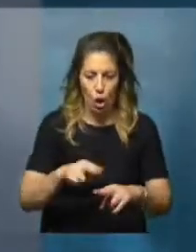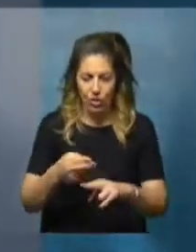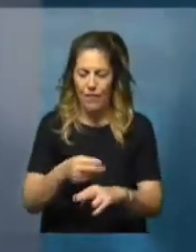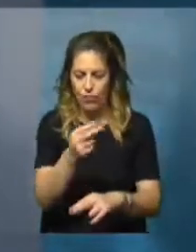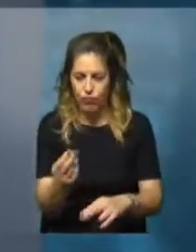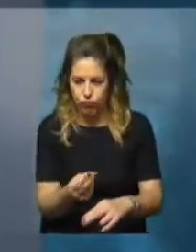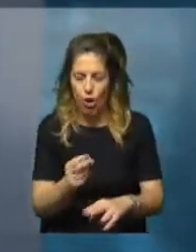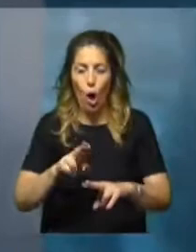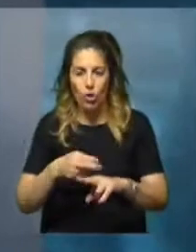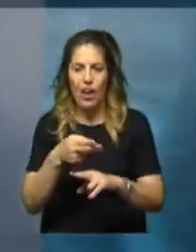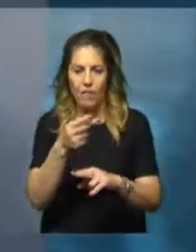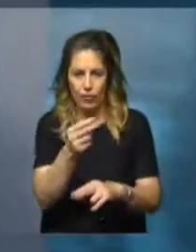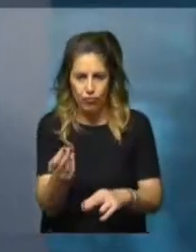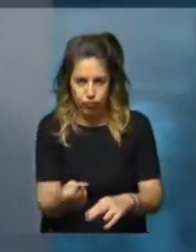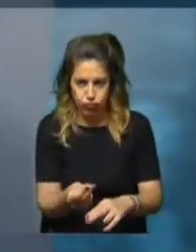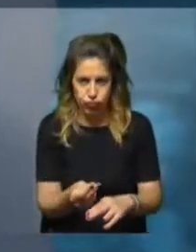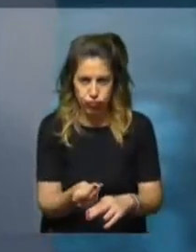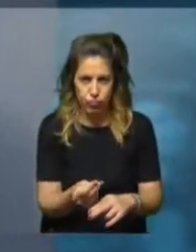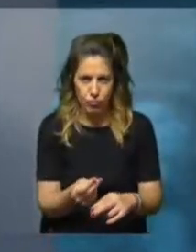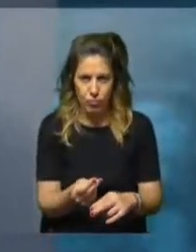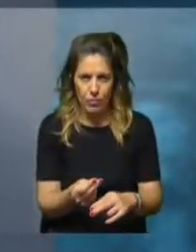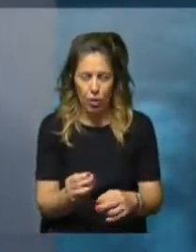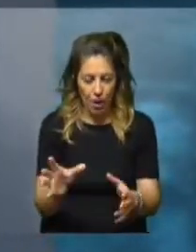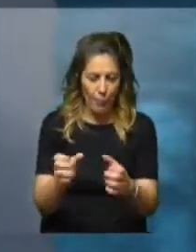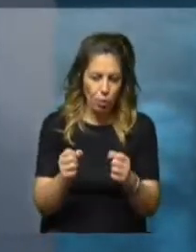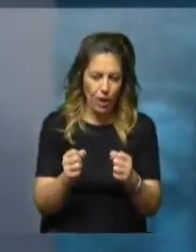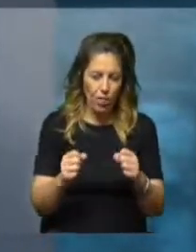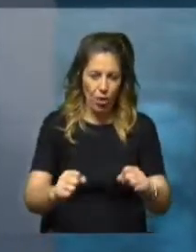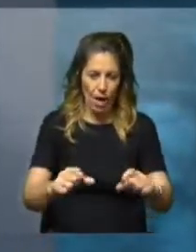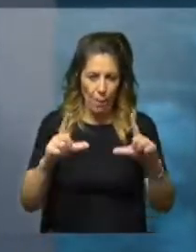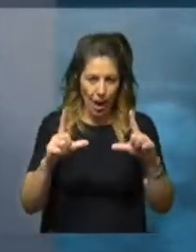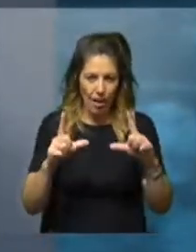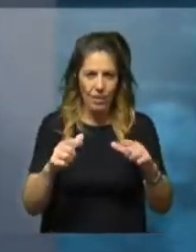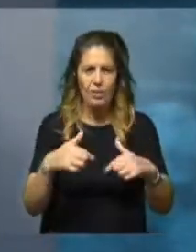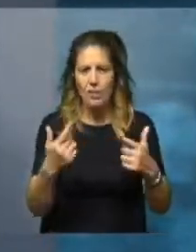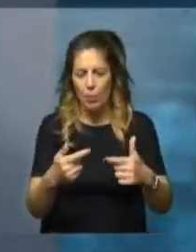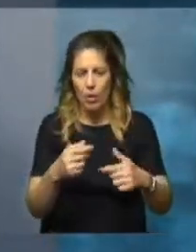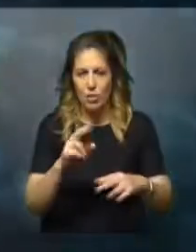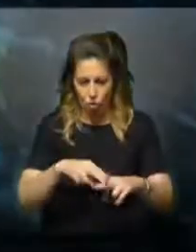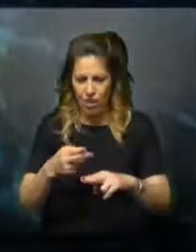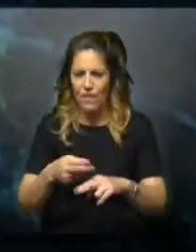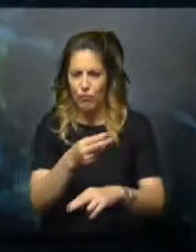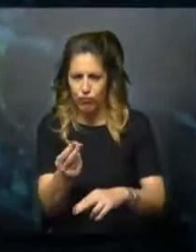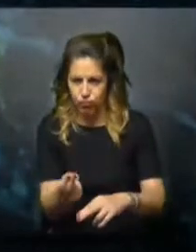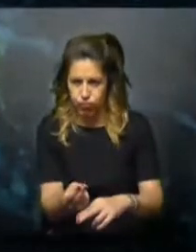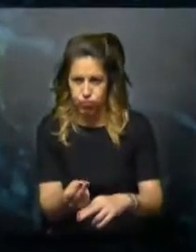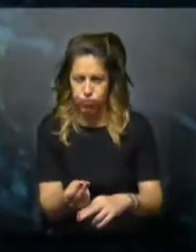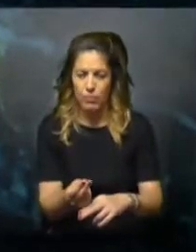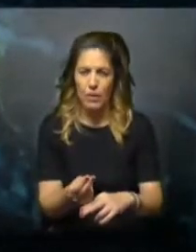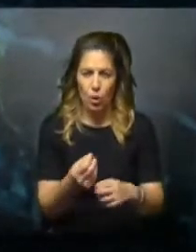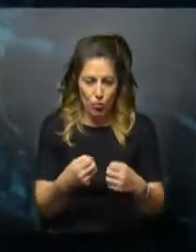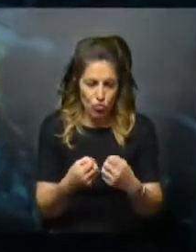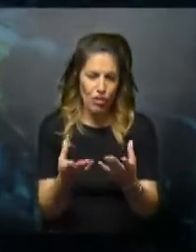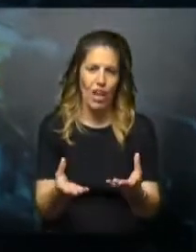reinterpreto a veces tratando de imitar como capturando la imagen y después reinterpretó como soltando todo